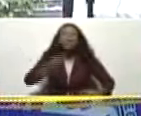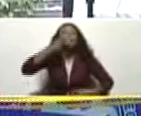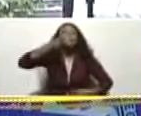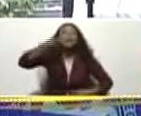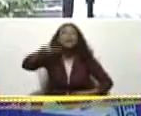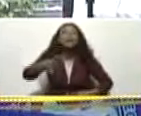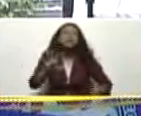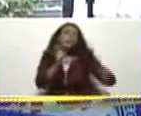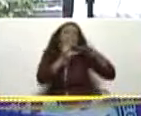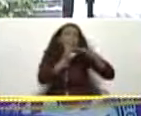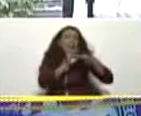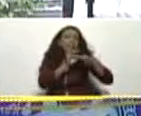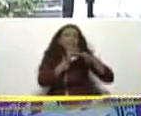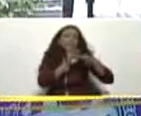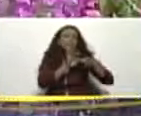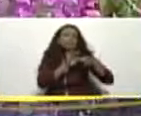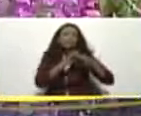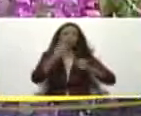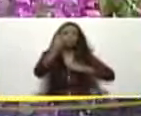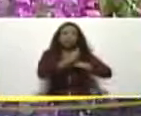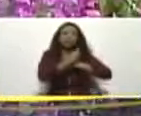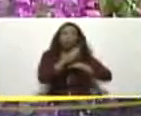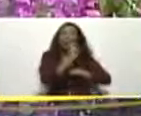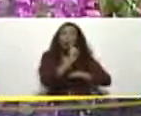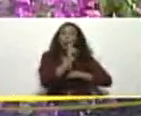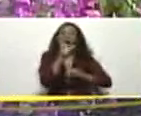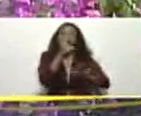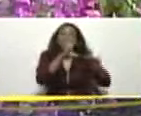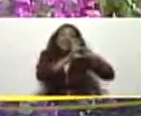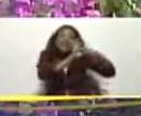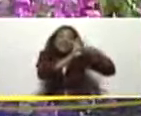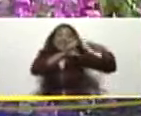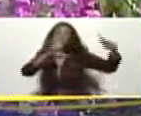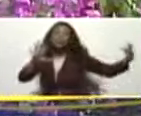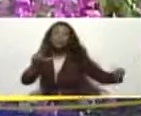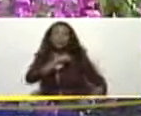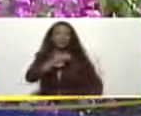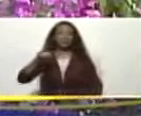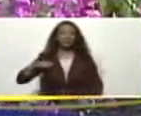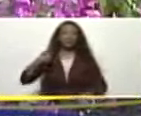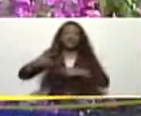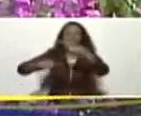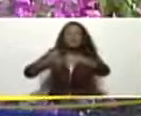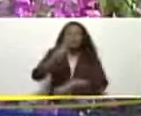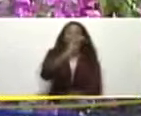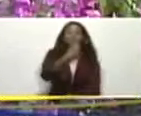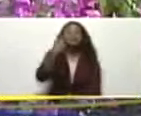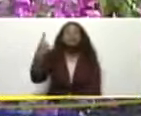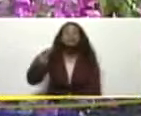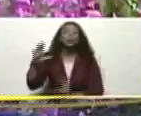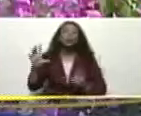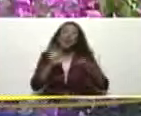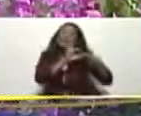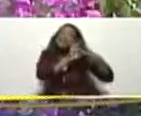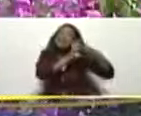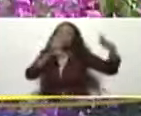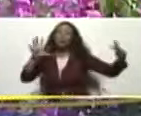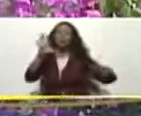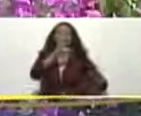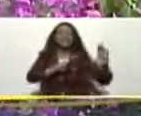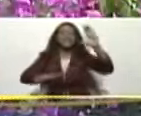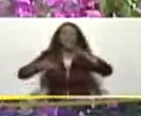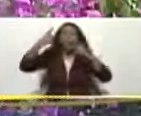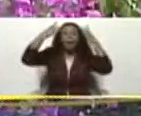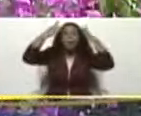política, identitaria, la independencia del siglo XXI es la independencia de